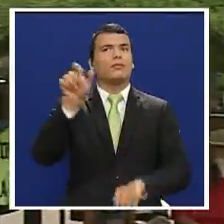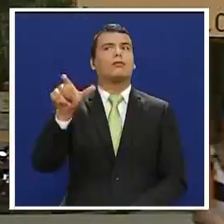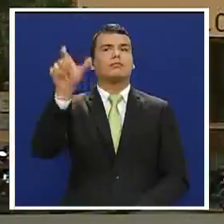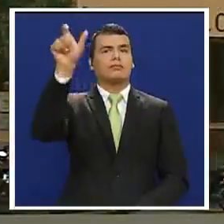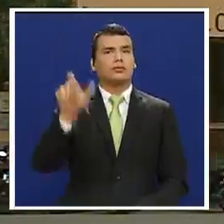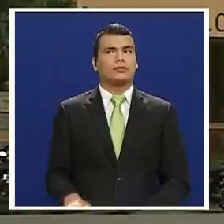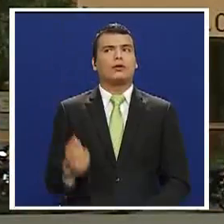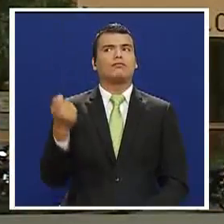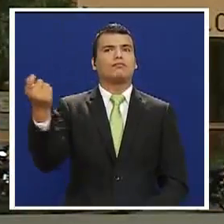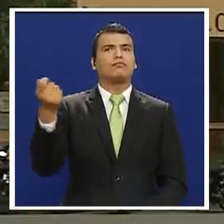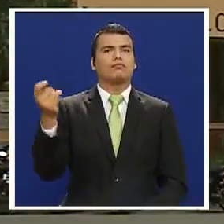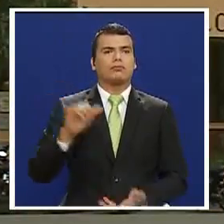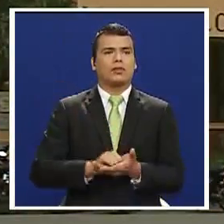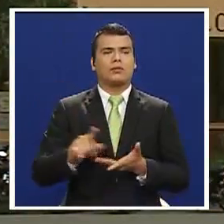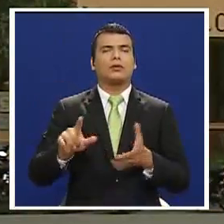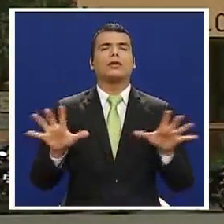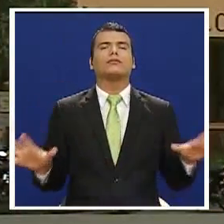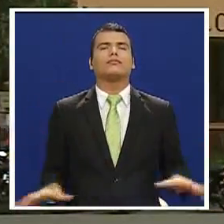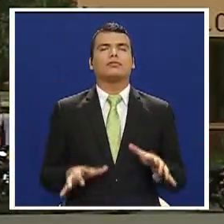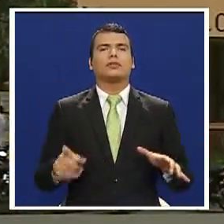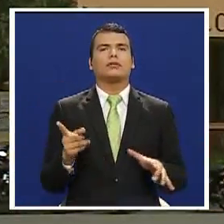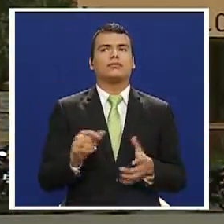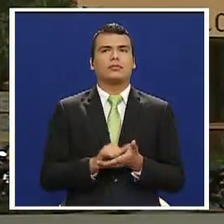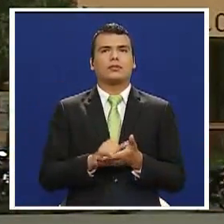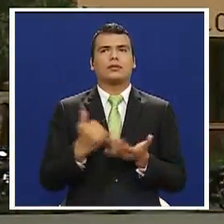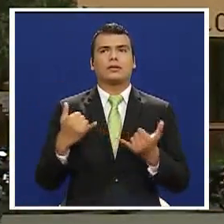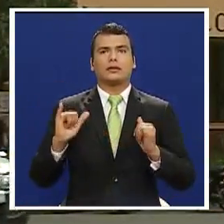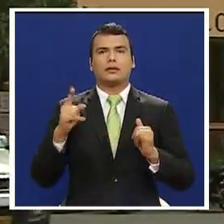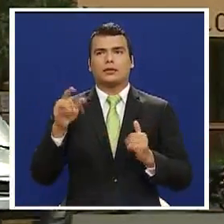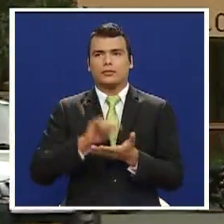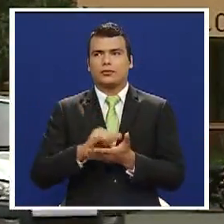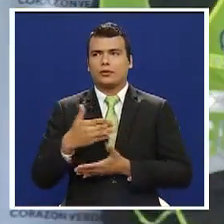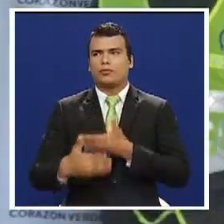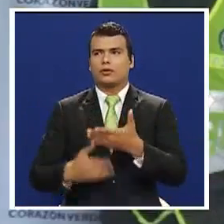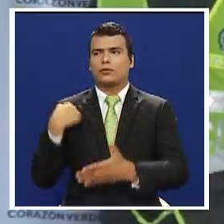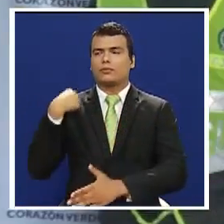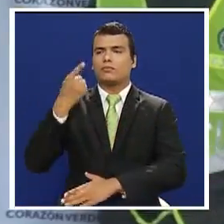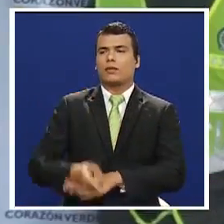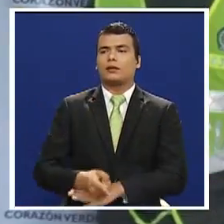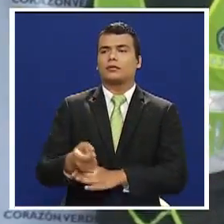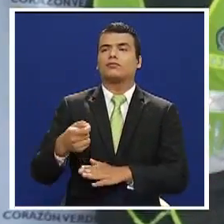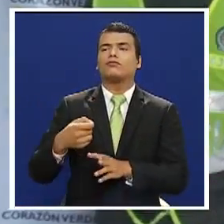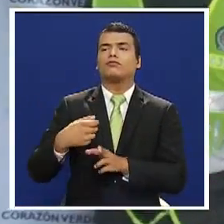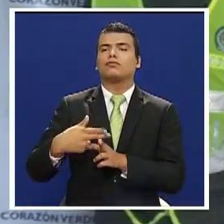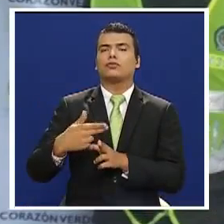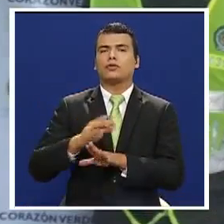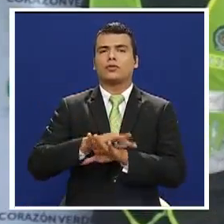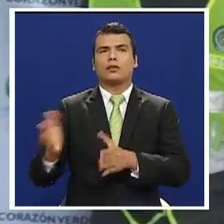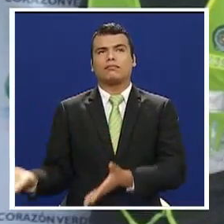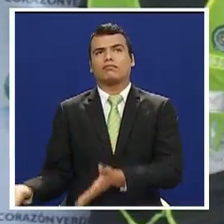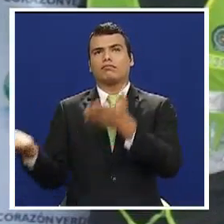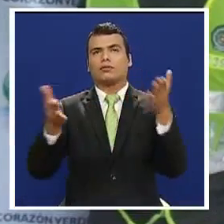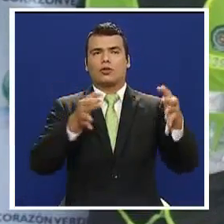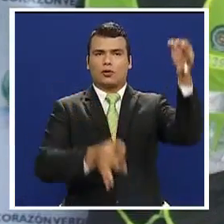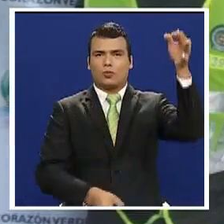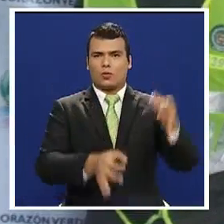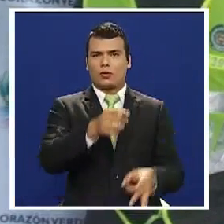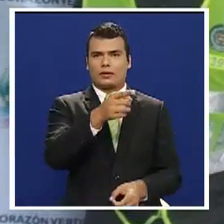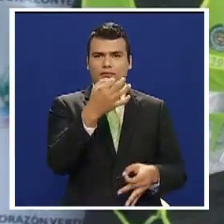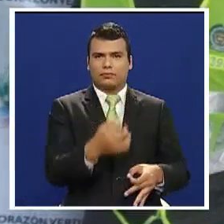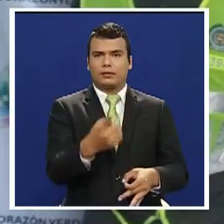logros más arriba, si ella pues sigue aquí el Valles pudo sacar una campeona olímpica, pues venimos otros